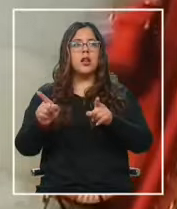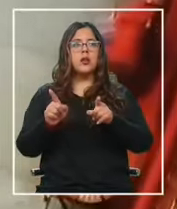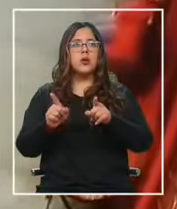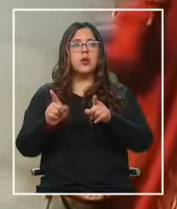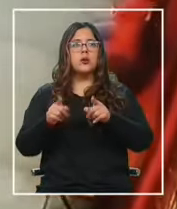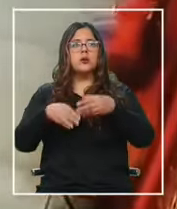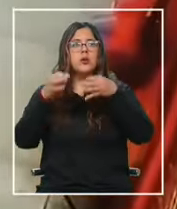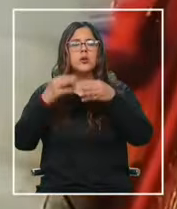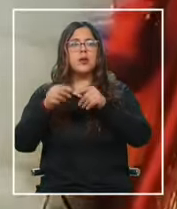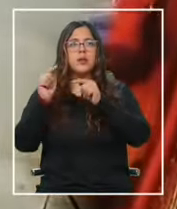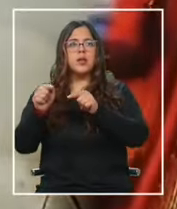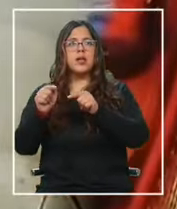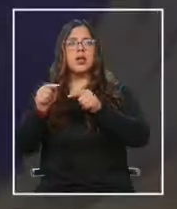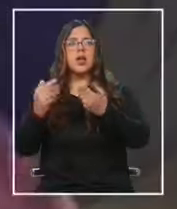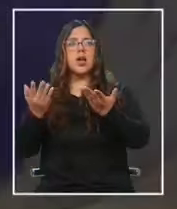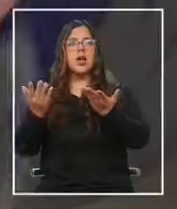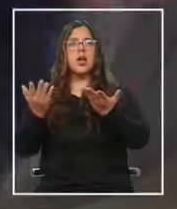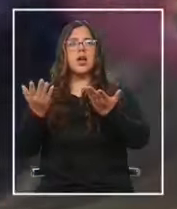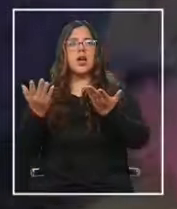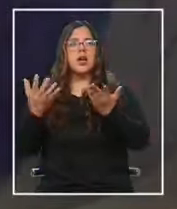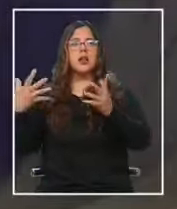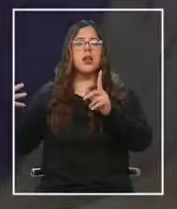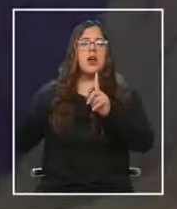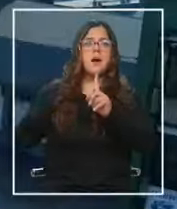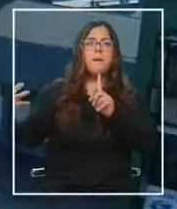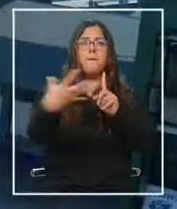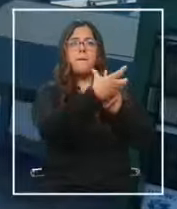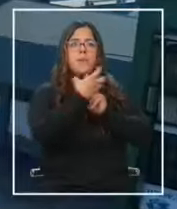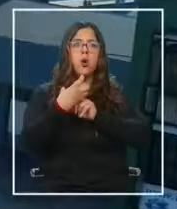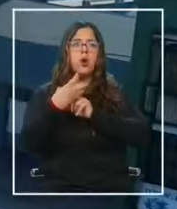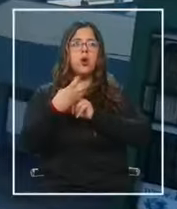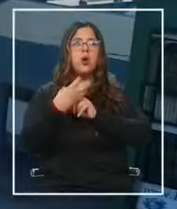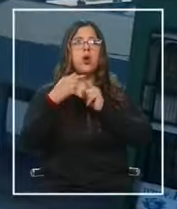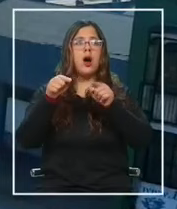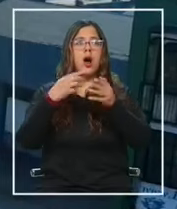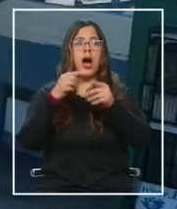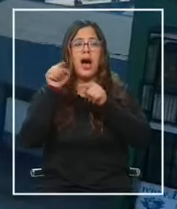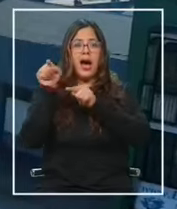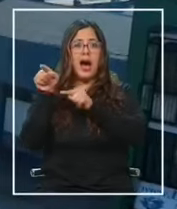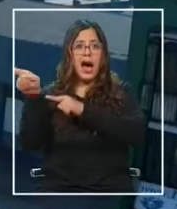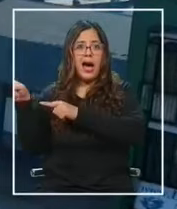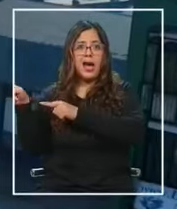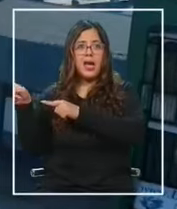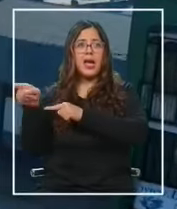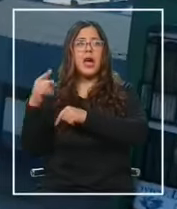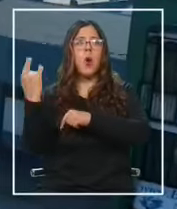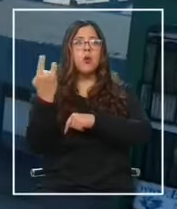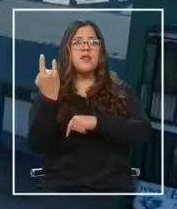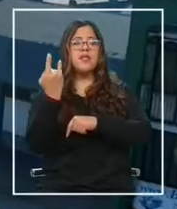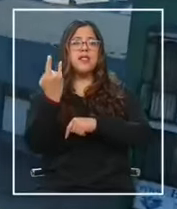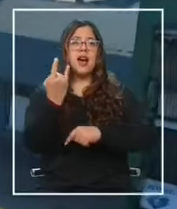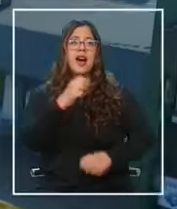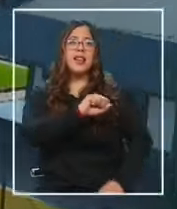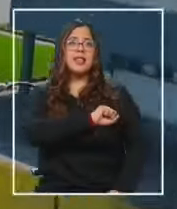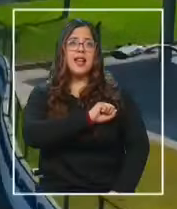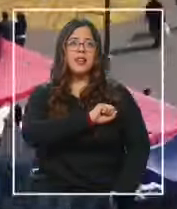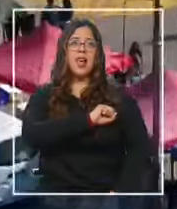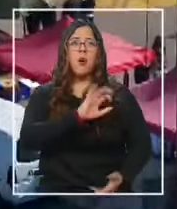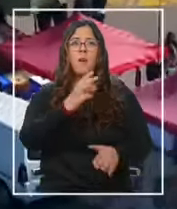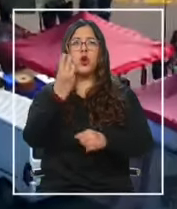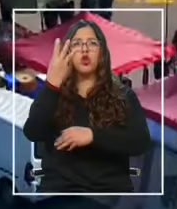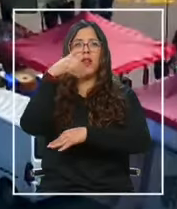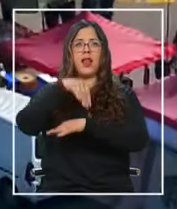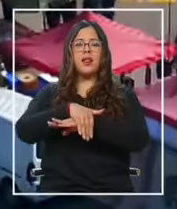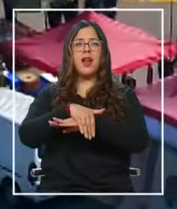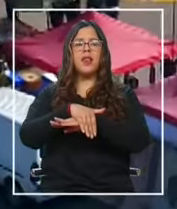dio el, que llaman el pitazo y abordaron. Todo ocurrió aquí, frente a la Universidad de Santiago, cerca de las 3